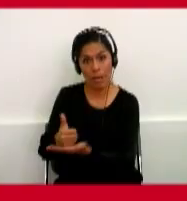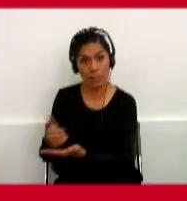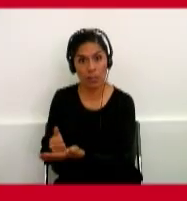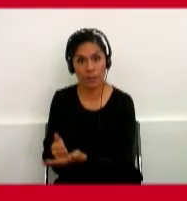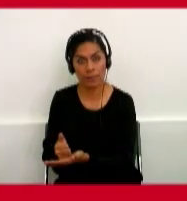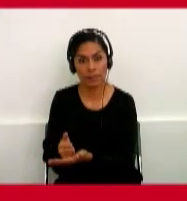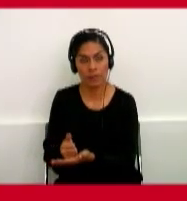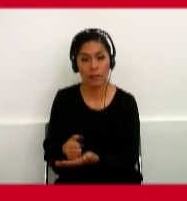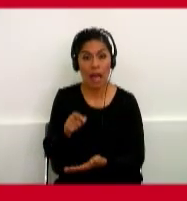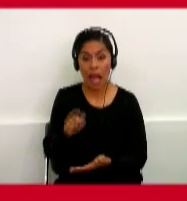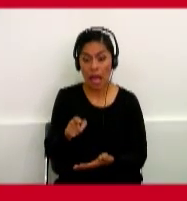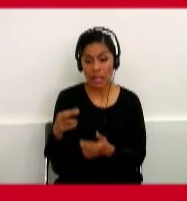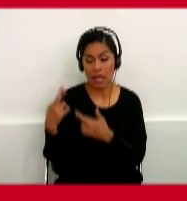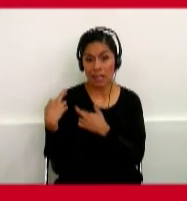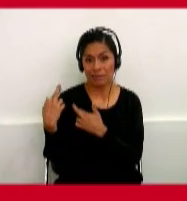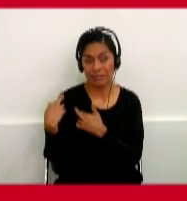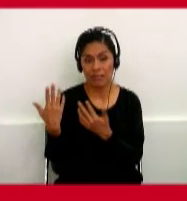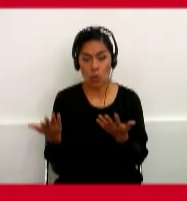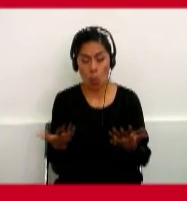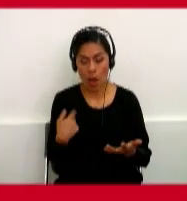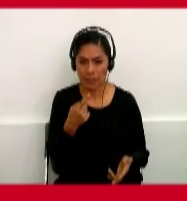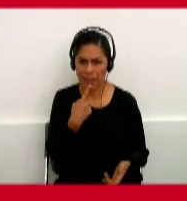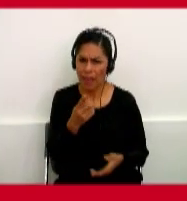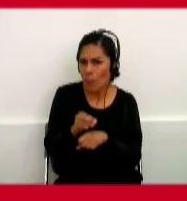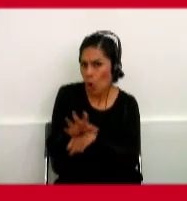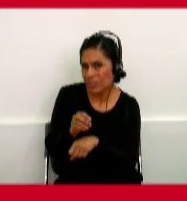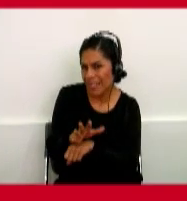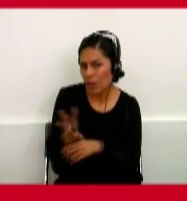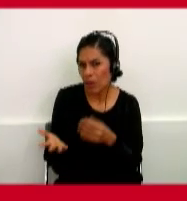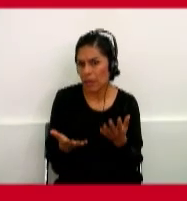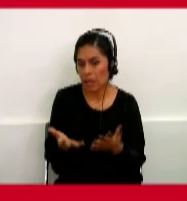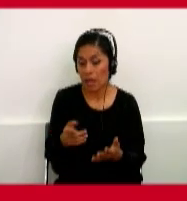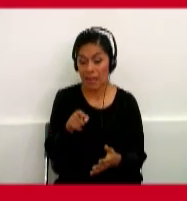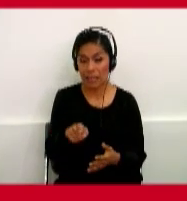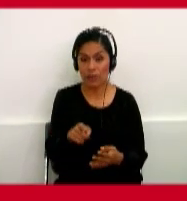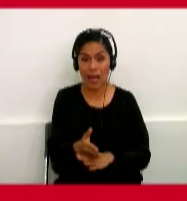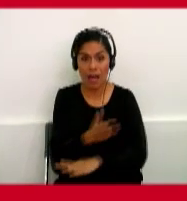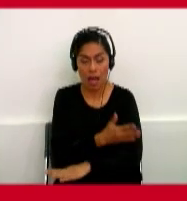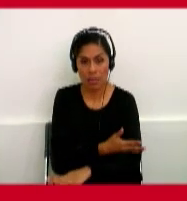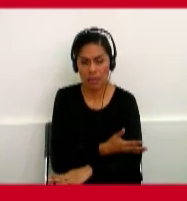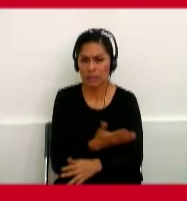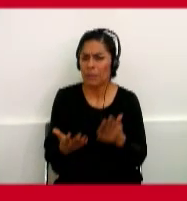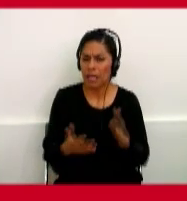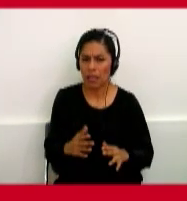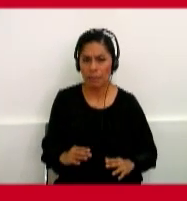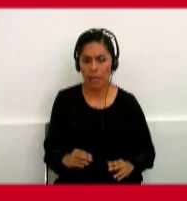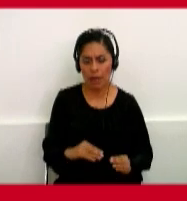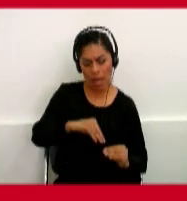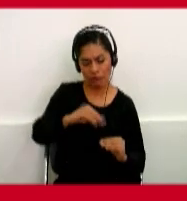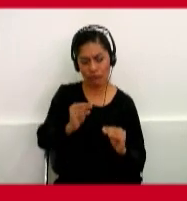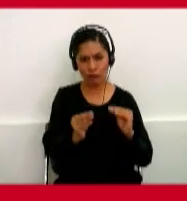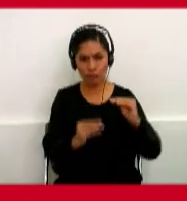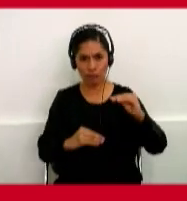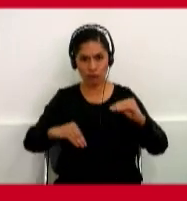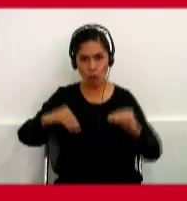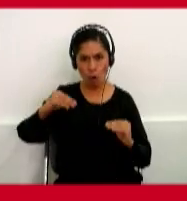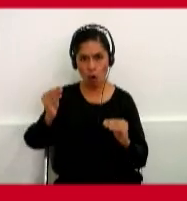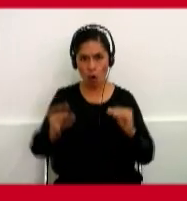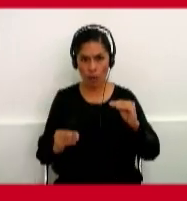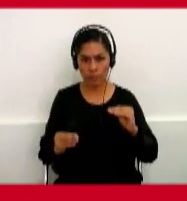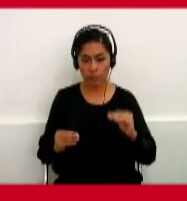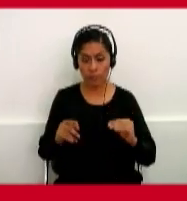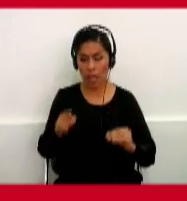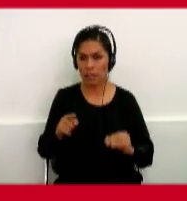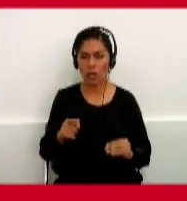se recomienda es que esto sea, desde incluso etapas tempranas, modelado a nivel de flujo para poder confirmar los valores, ¿no? Más que